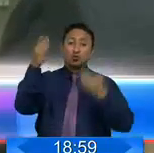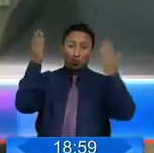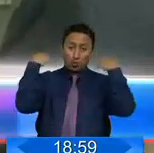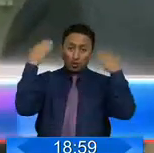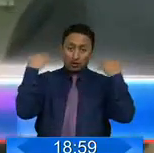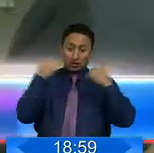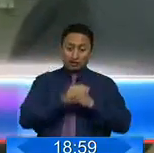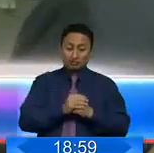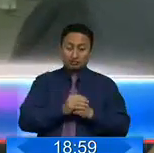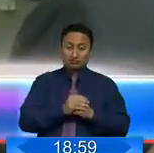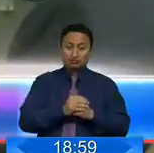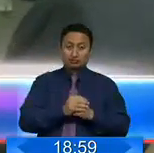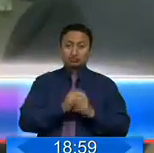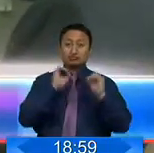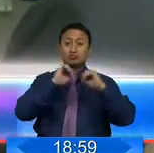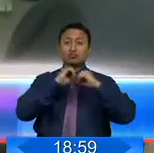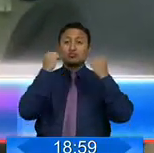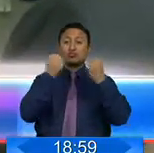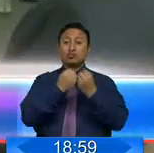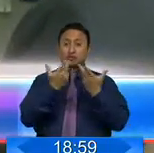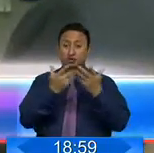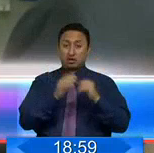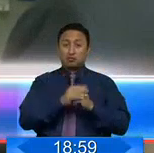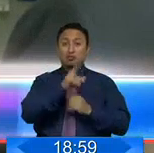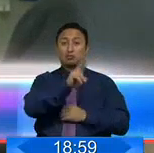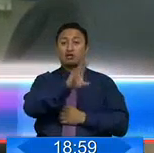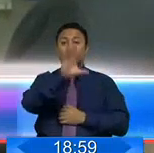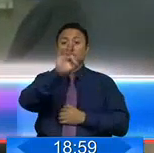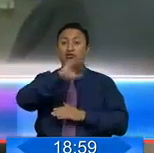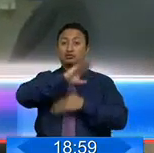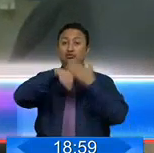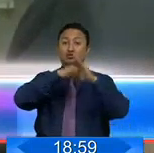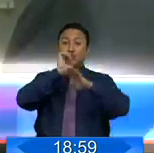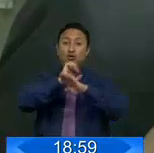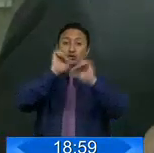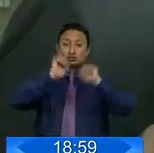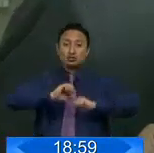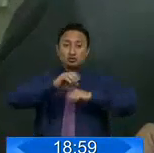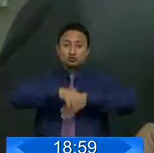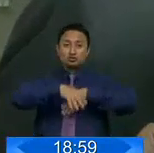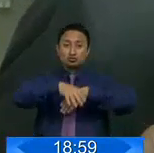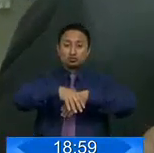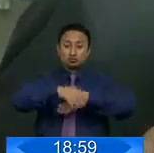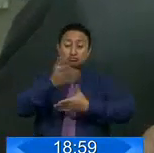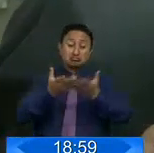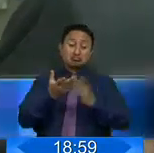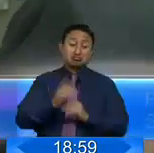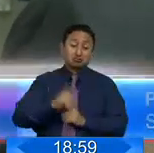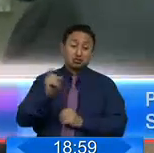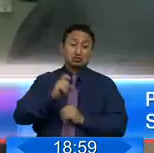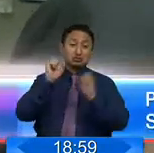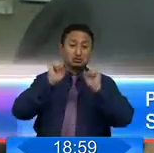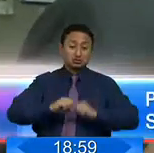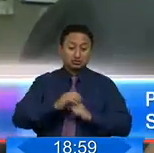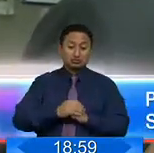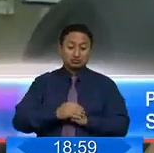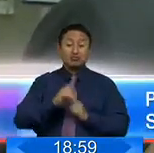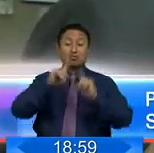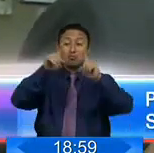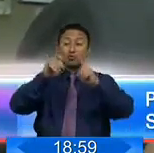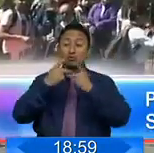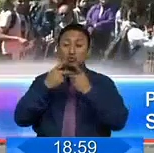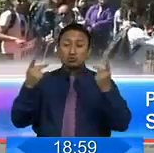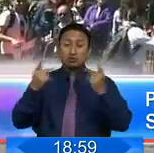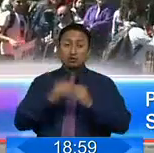Hay marchas organizadas para el día 29 a nivel nacional. Y si es necesario, vamos a ir hasta la consulta popular.